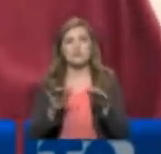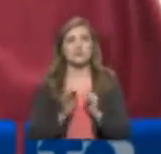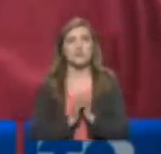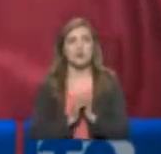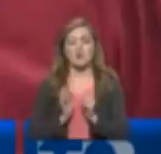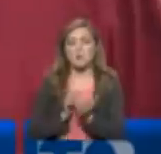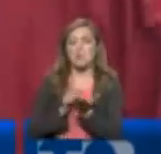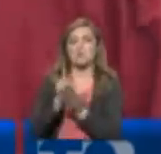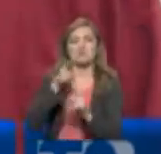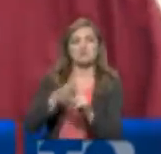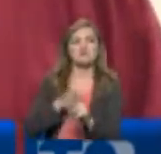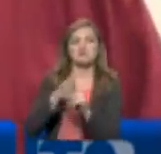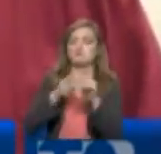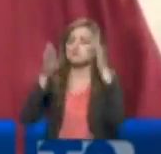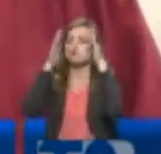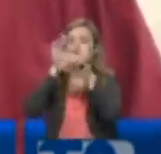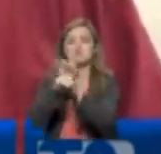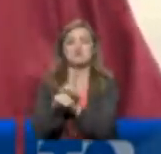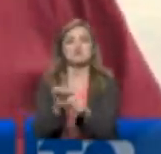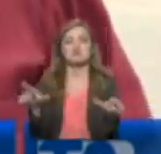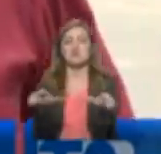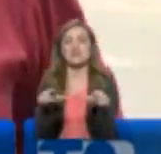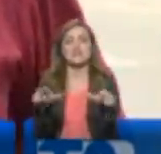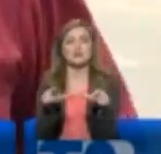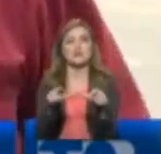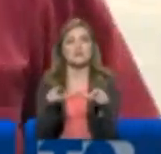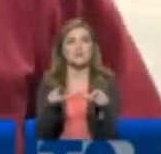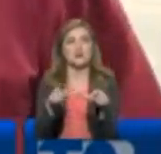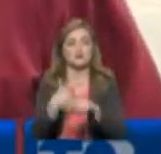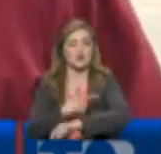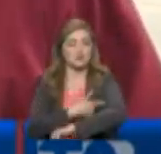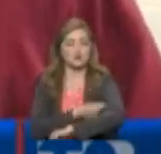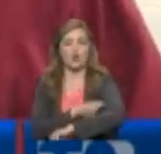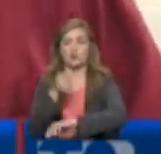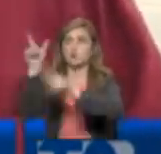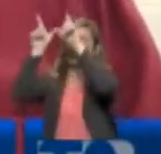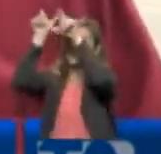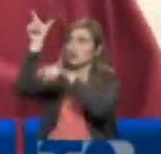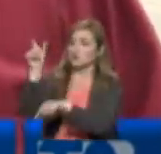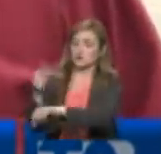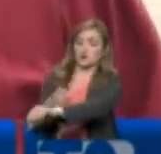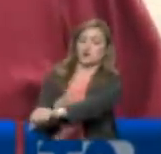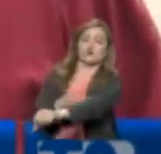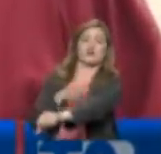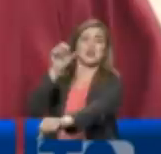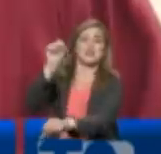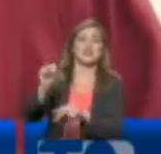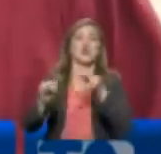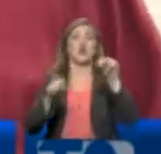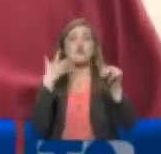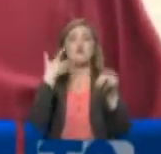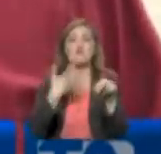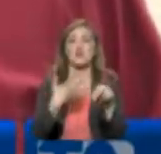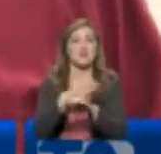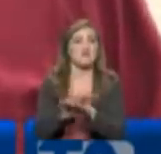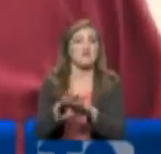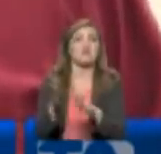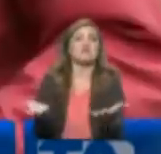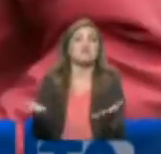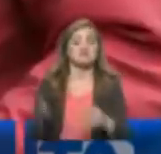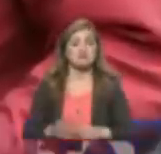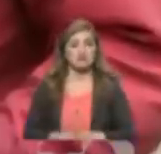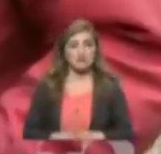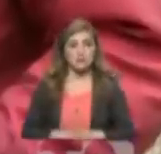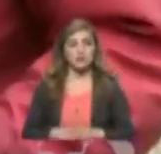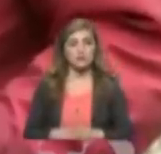médica y ahora quien nos certifica que hasta los las ampollas que nos pones en los sueros sean o no sean con buena fecha de caducidad